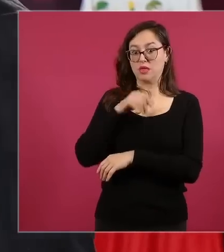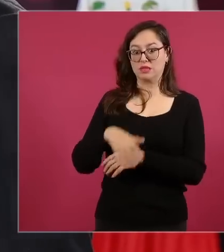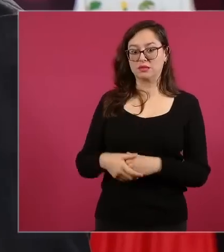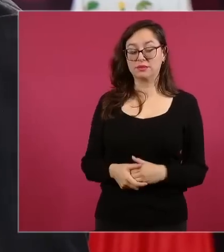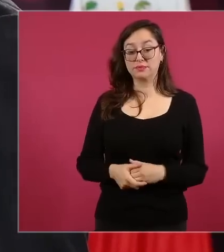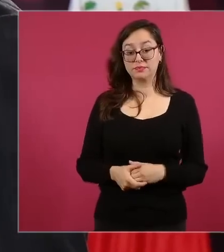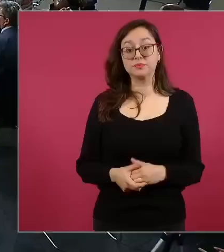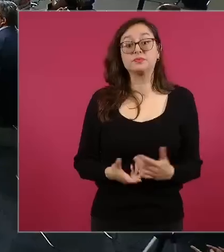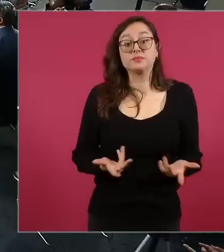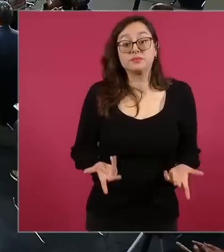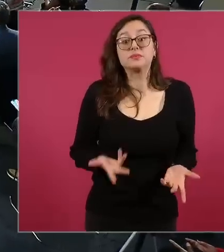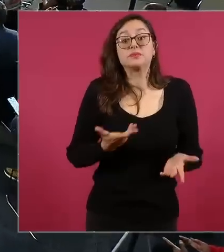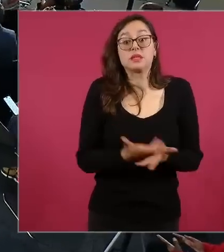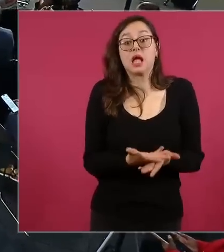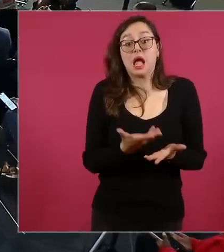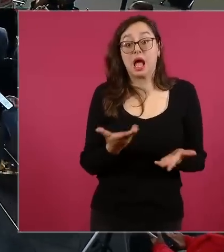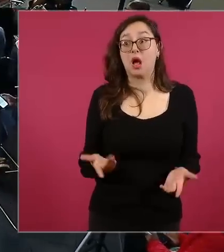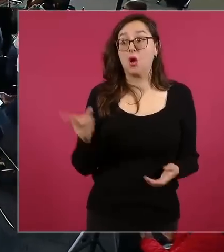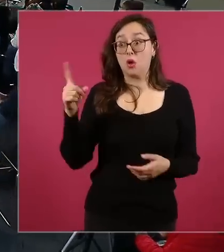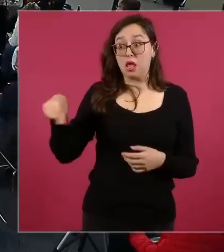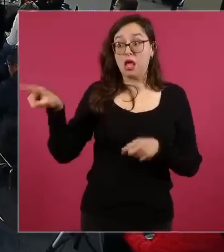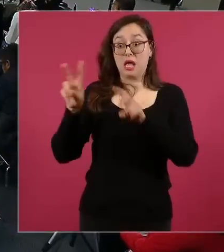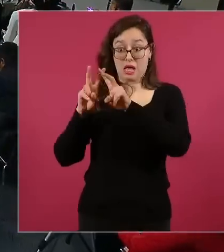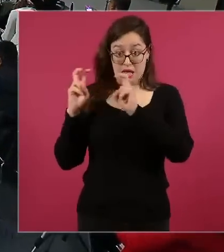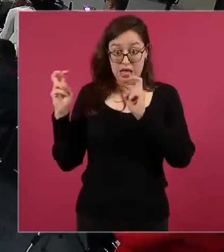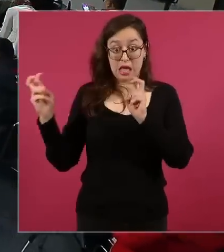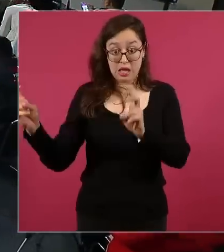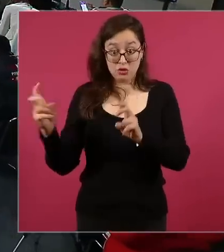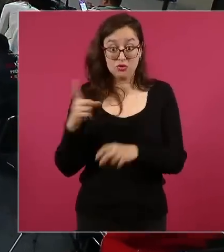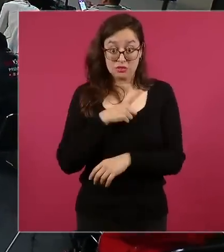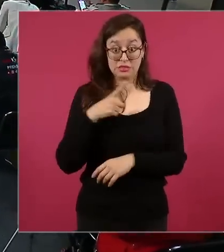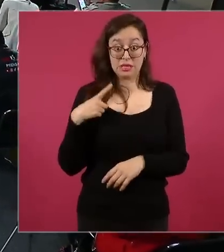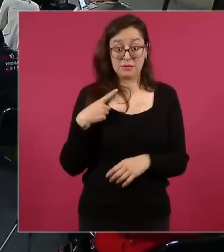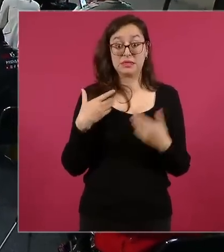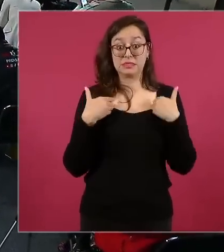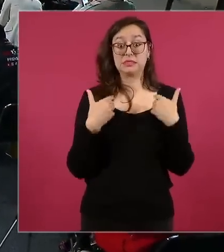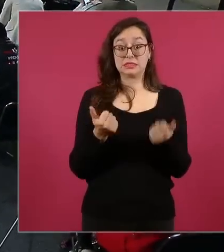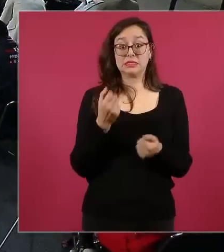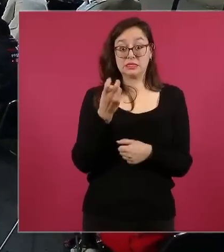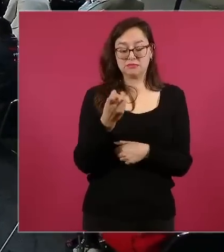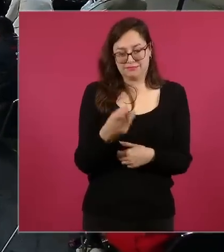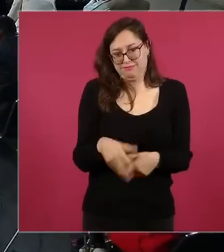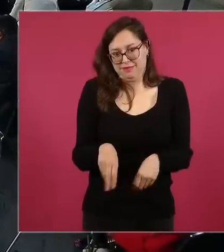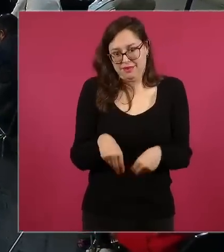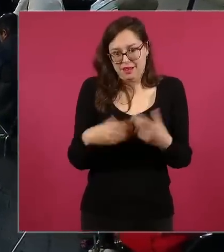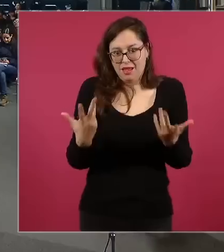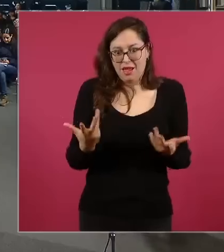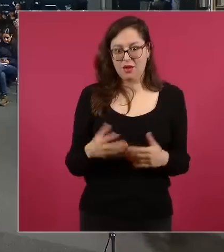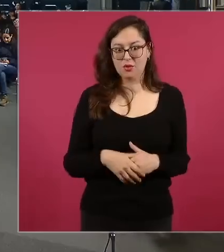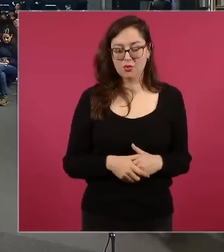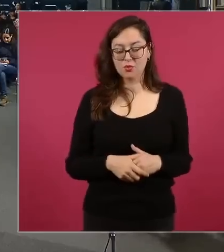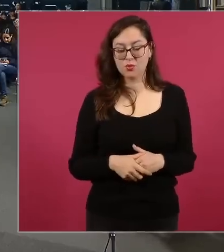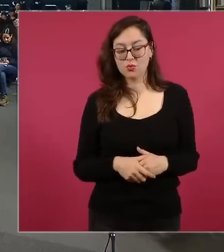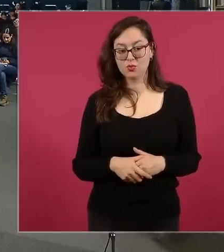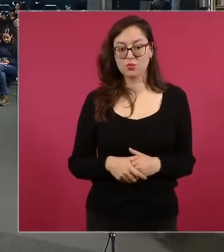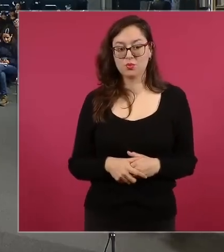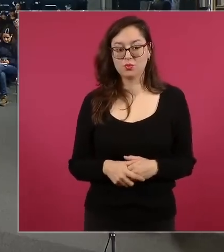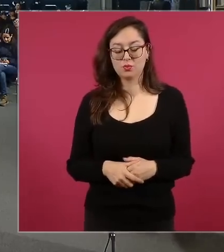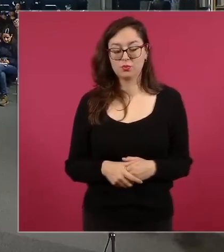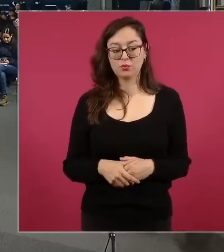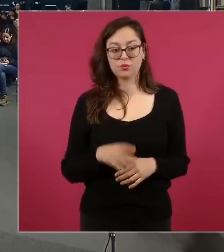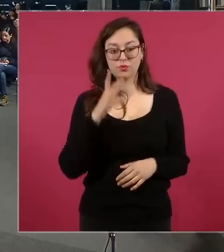que tomar los actuales integrantes del Pleno ya promulgada la reforma? Sí, y no lo hicieron